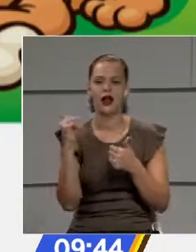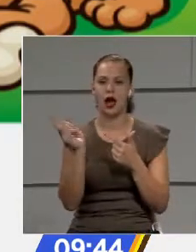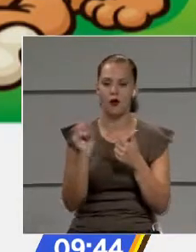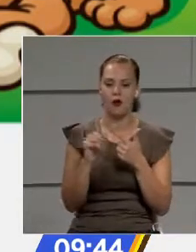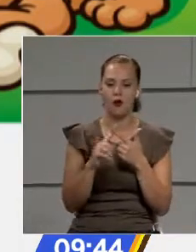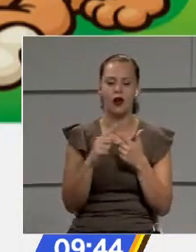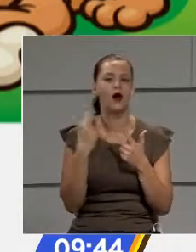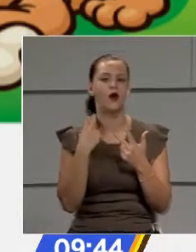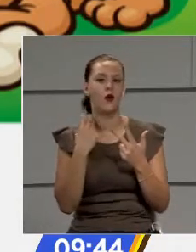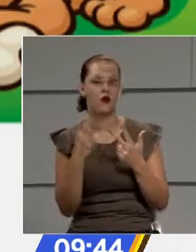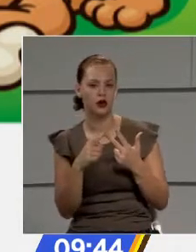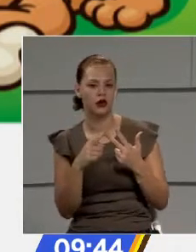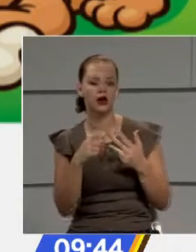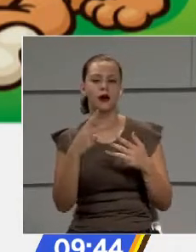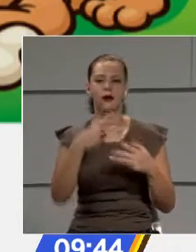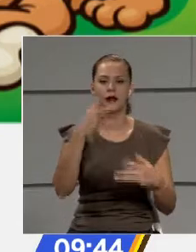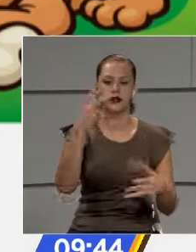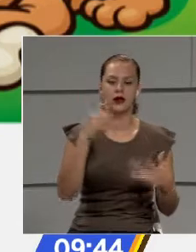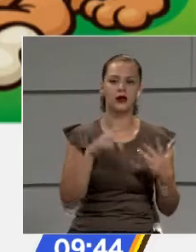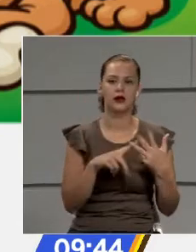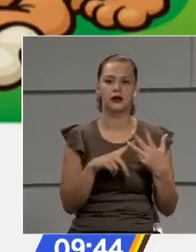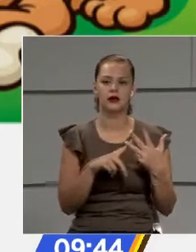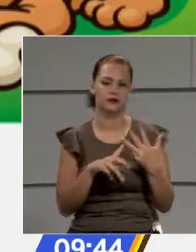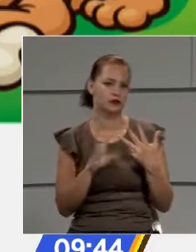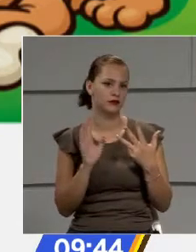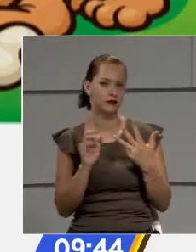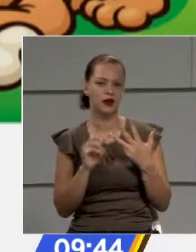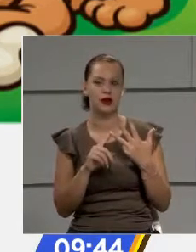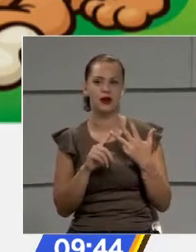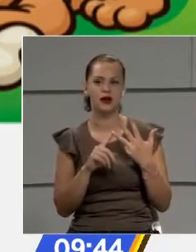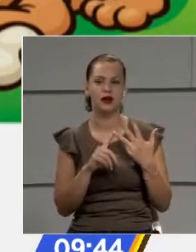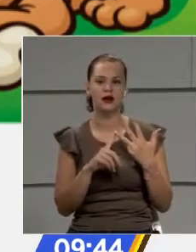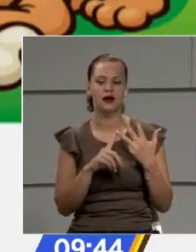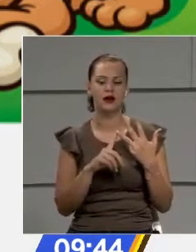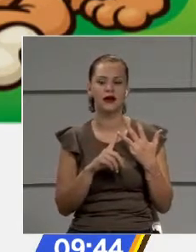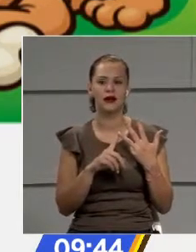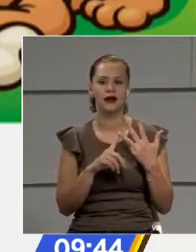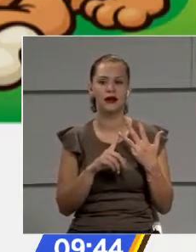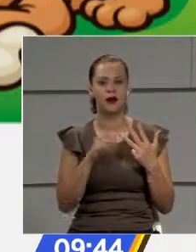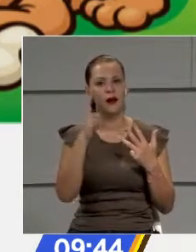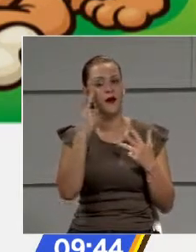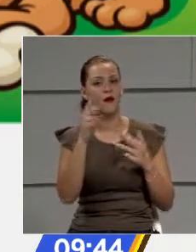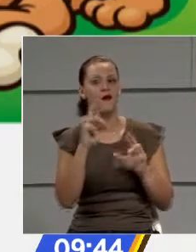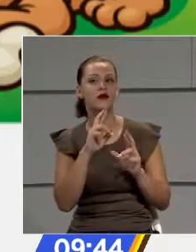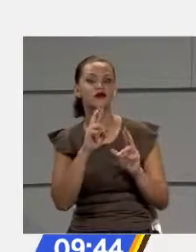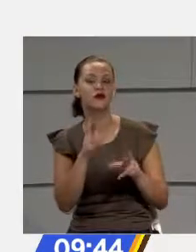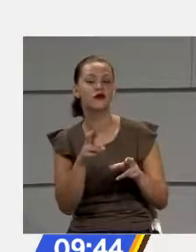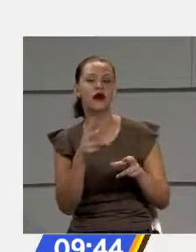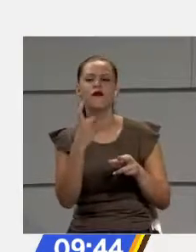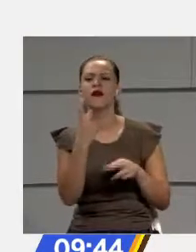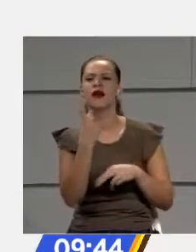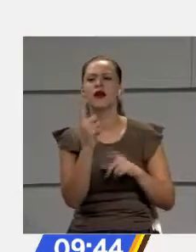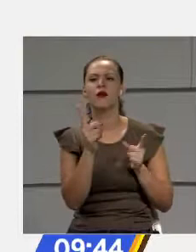hueso, la ventana, allá. Vamos a ver la respuesta. Vamos a ver la respuesta. ¿Qué nos